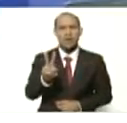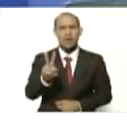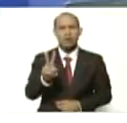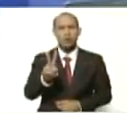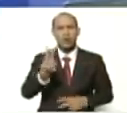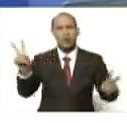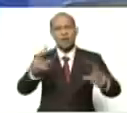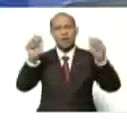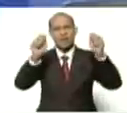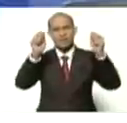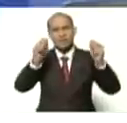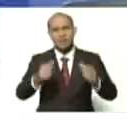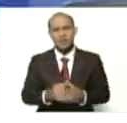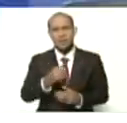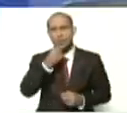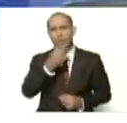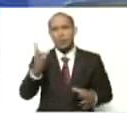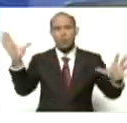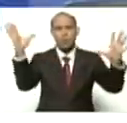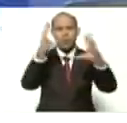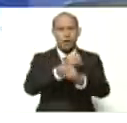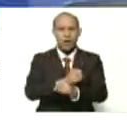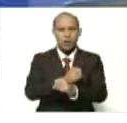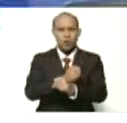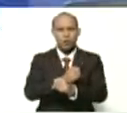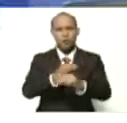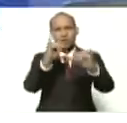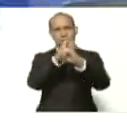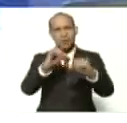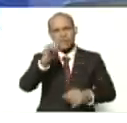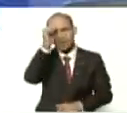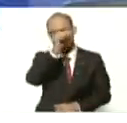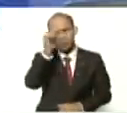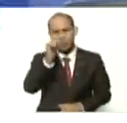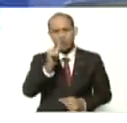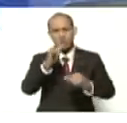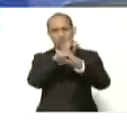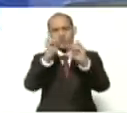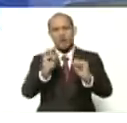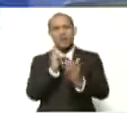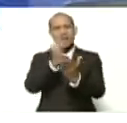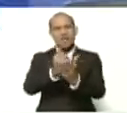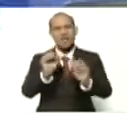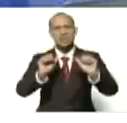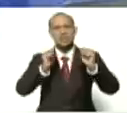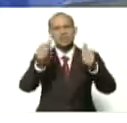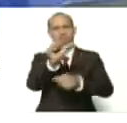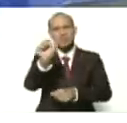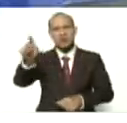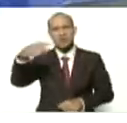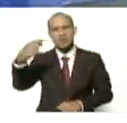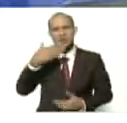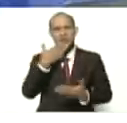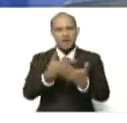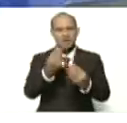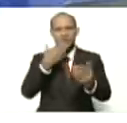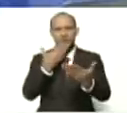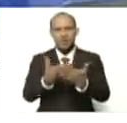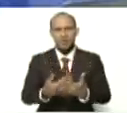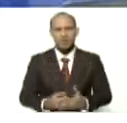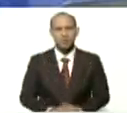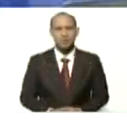venceremos buenas noches feliz domingo feliz inicio de semana mañana gracias muchas gracias